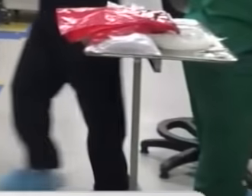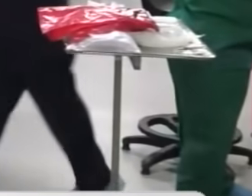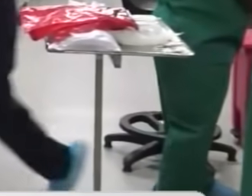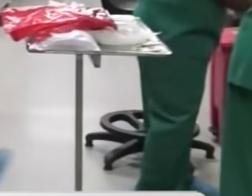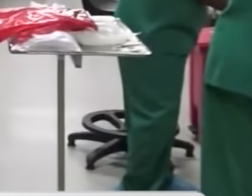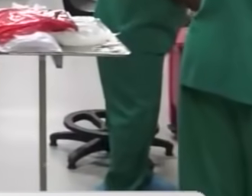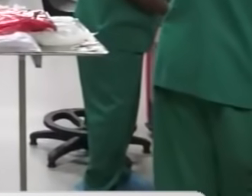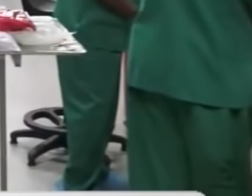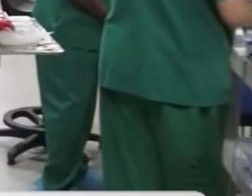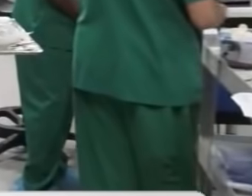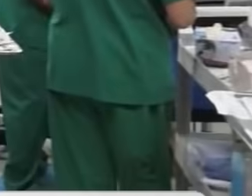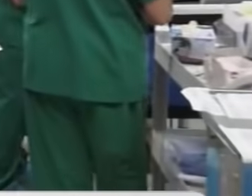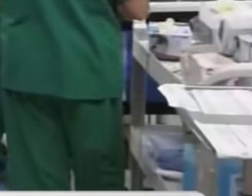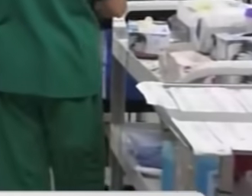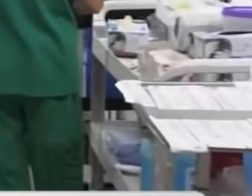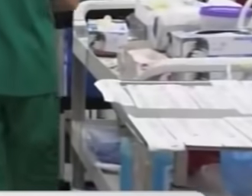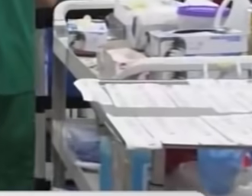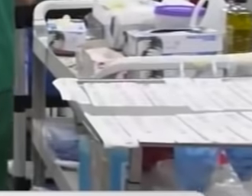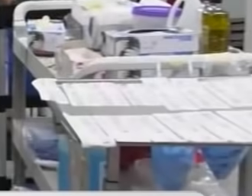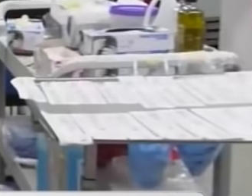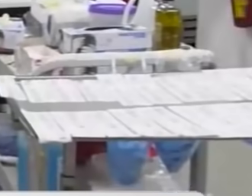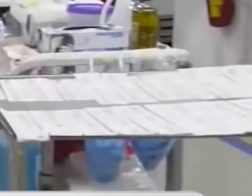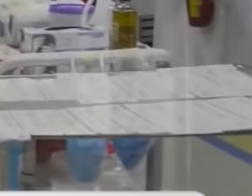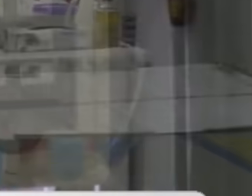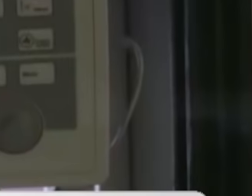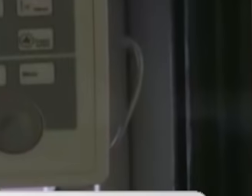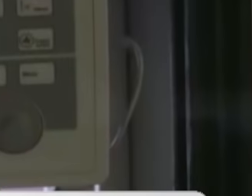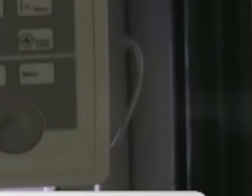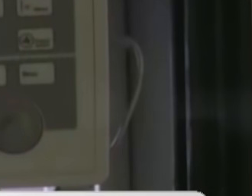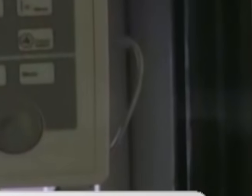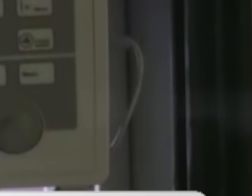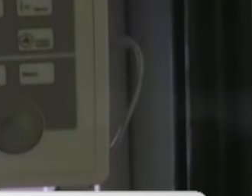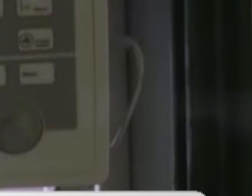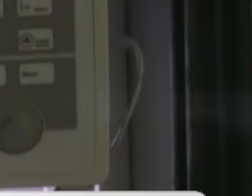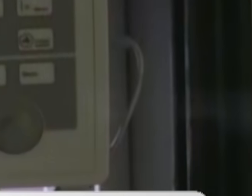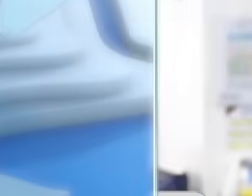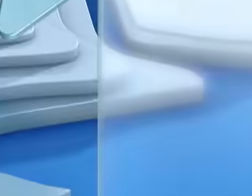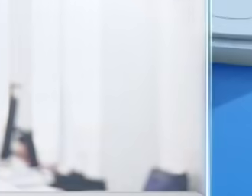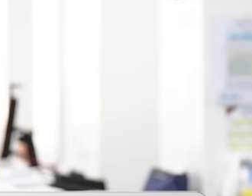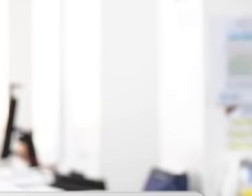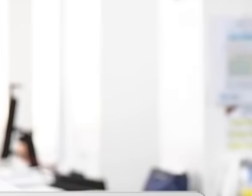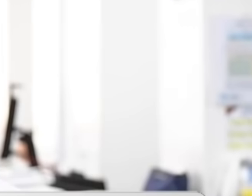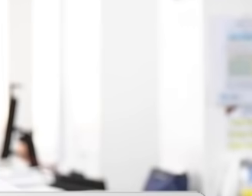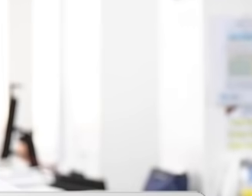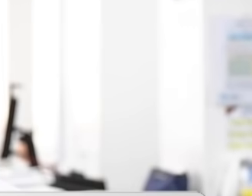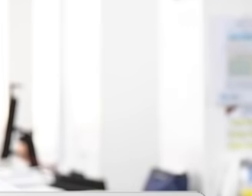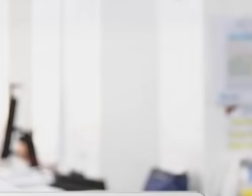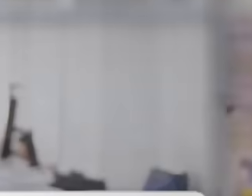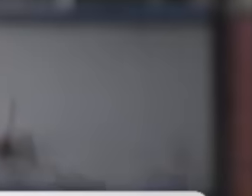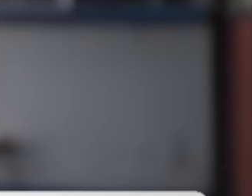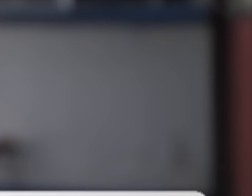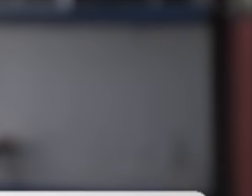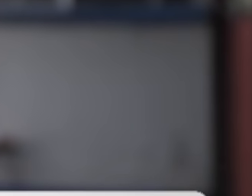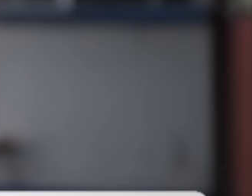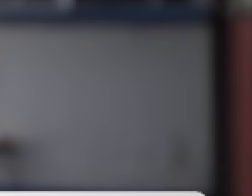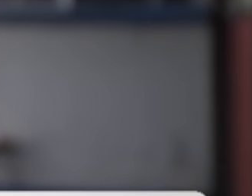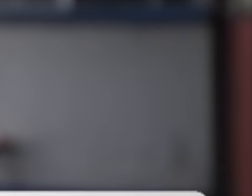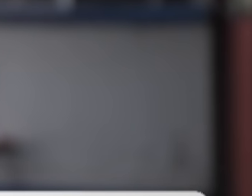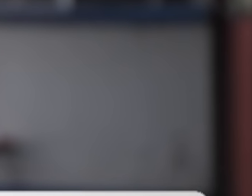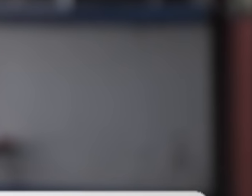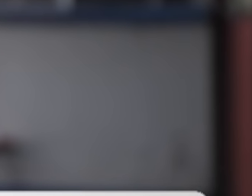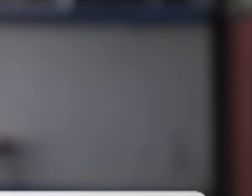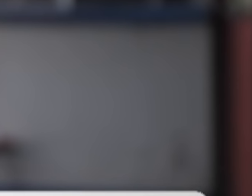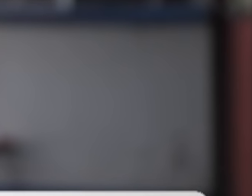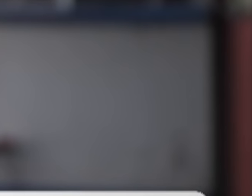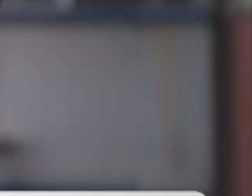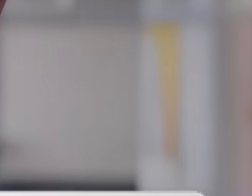Bogotá. Solo habría 116 camas disponibles. Dramático llamado del personal